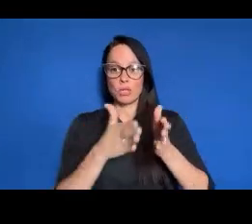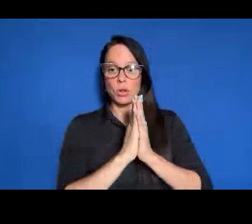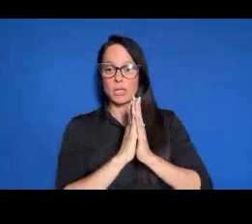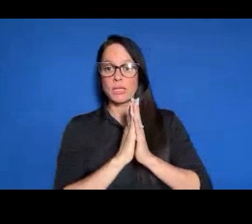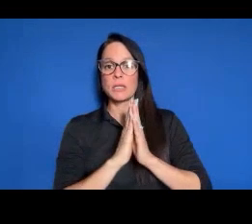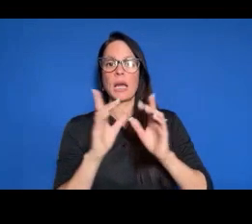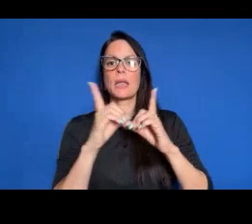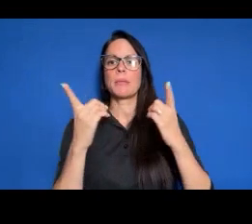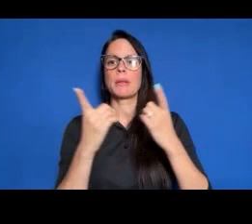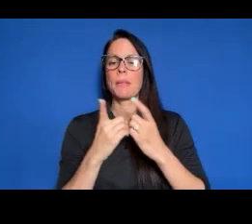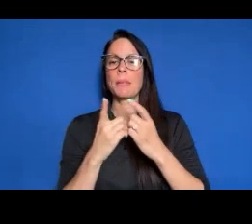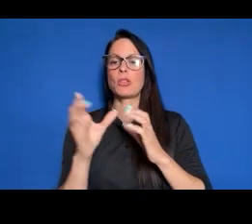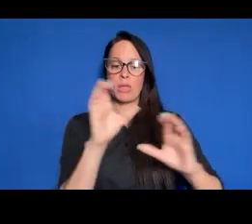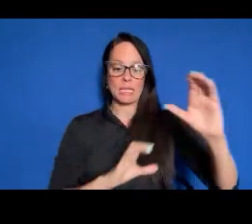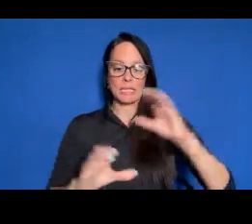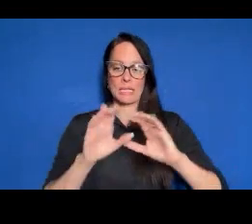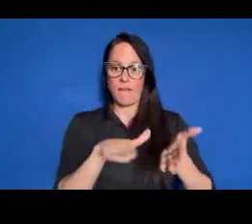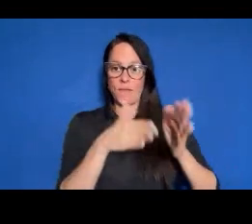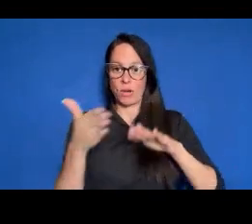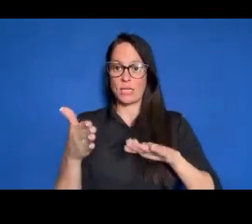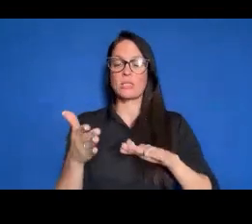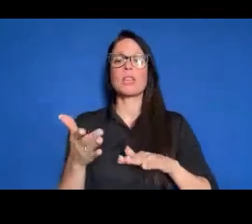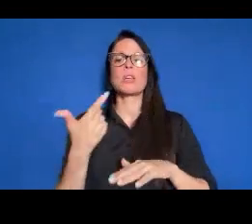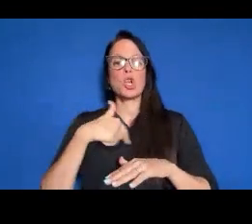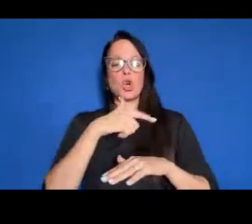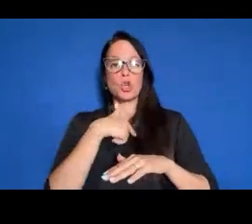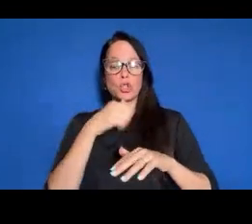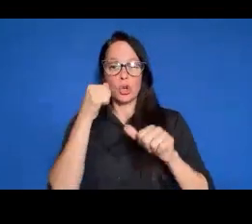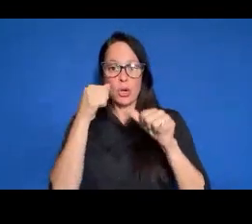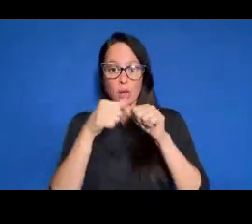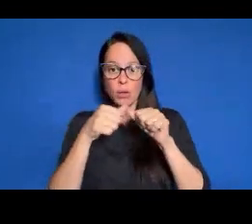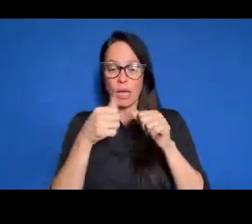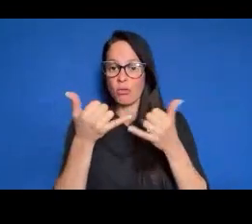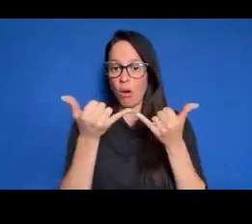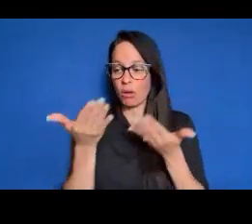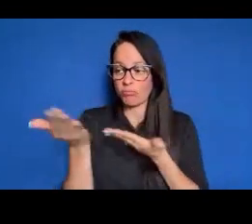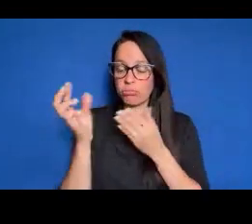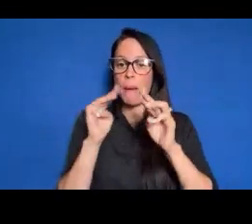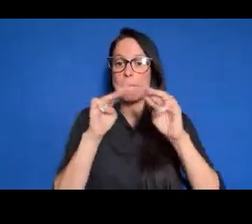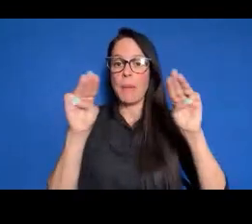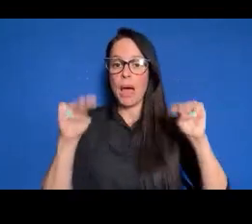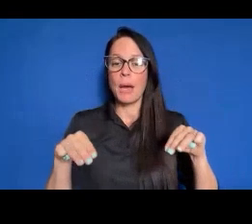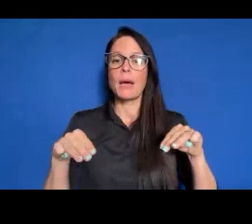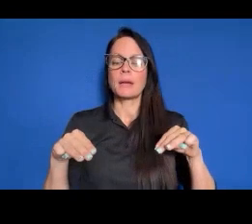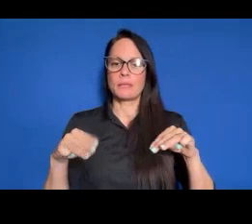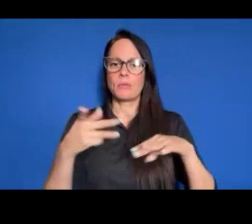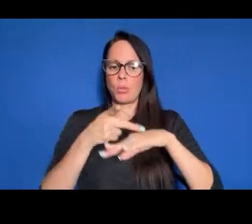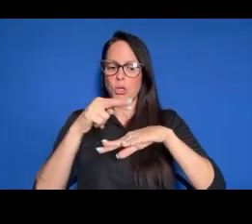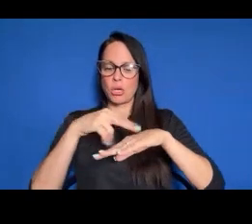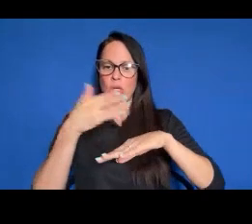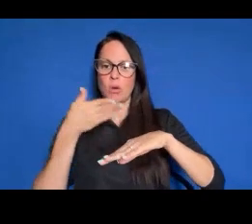Ciencias Forenses y ahora recordando lo que aparece en el mapa, creo que fue